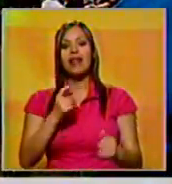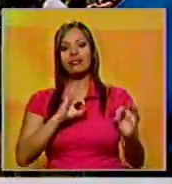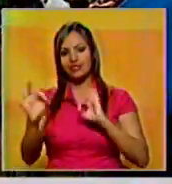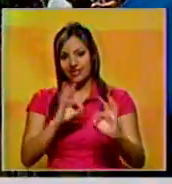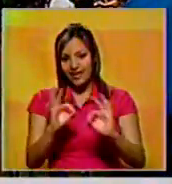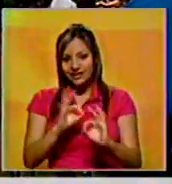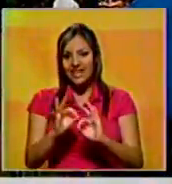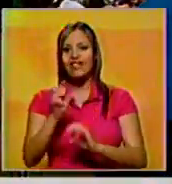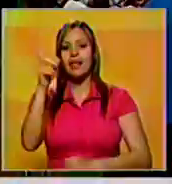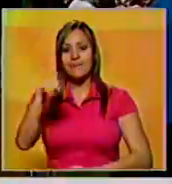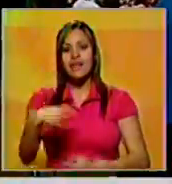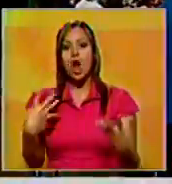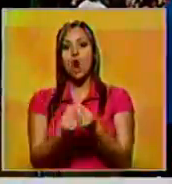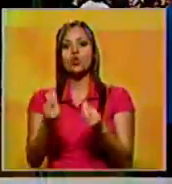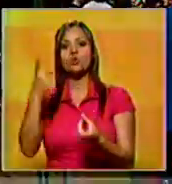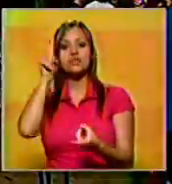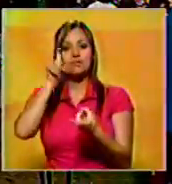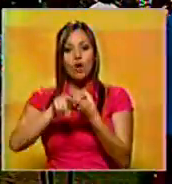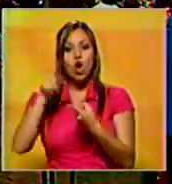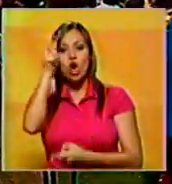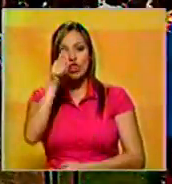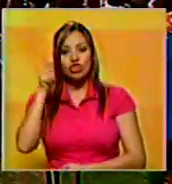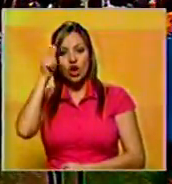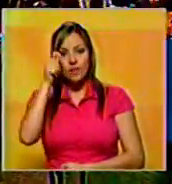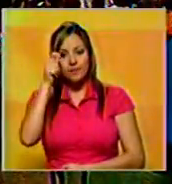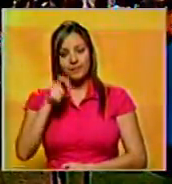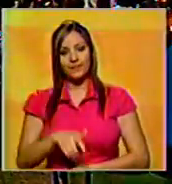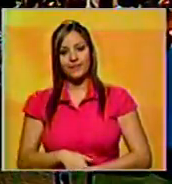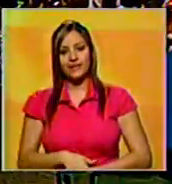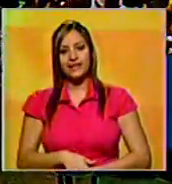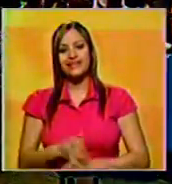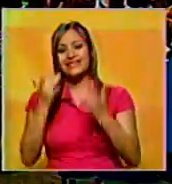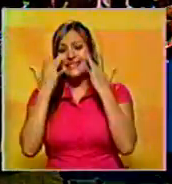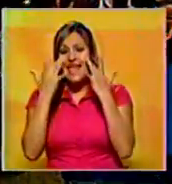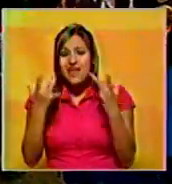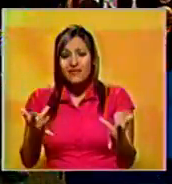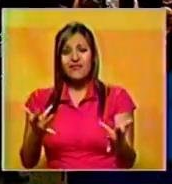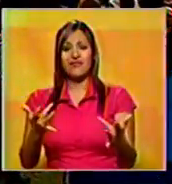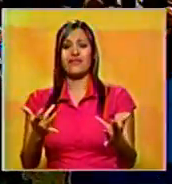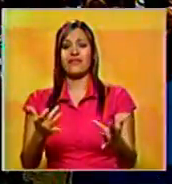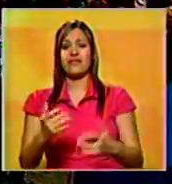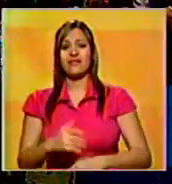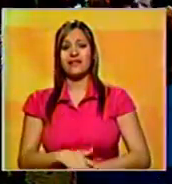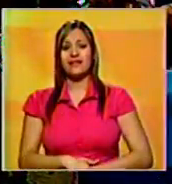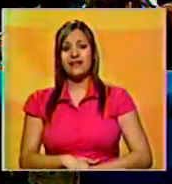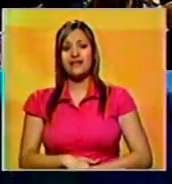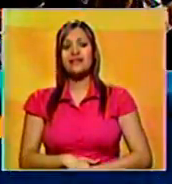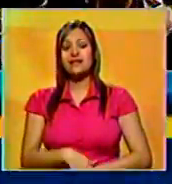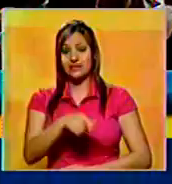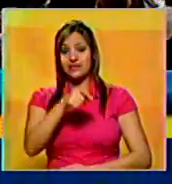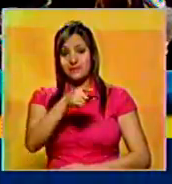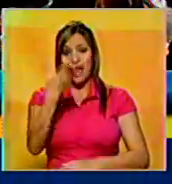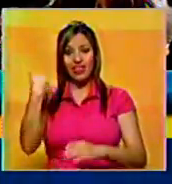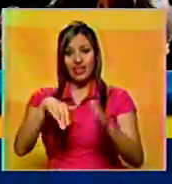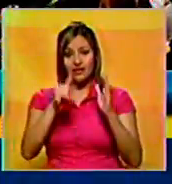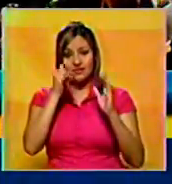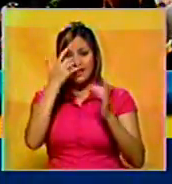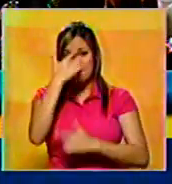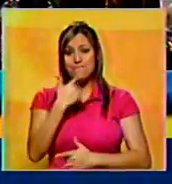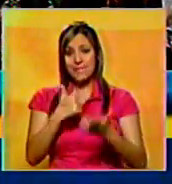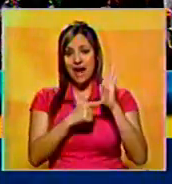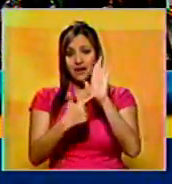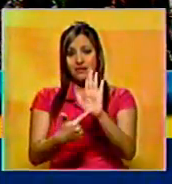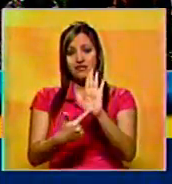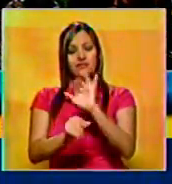Mónica Espir, y de su esposo Thomas Berry. Ya veíamos en las imágenes que estabas transmitiendo tú desde la capilla, ya